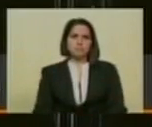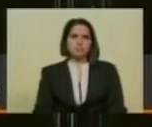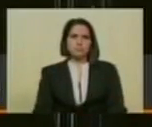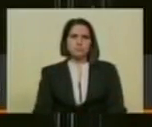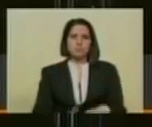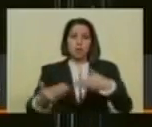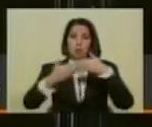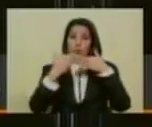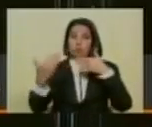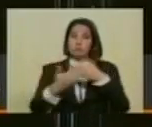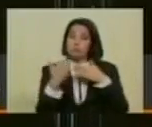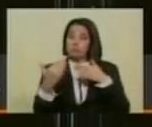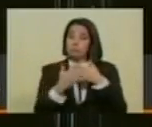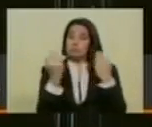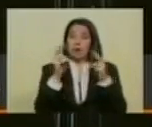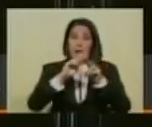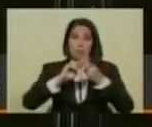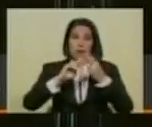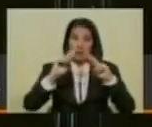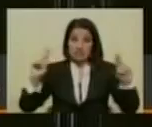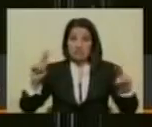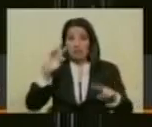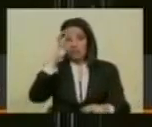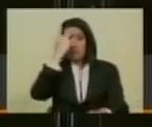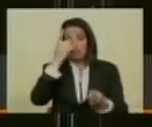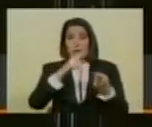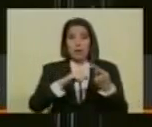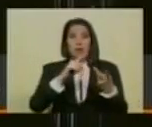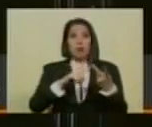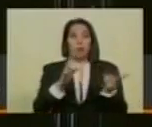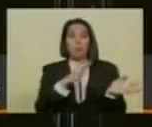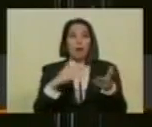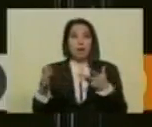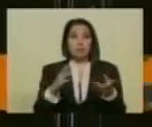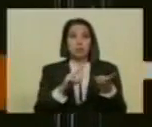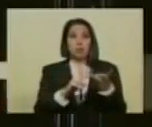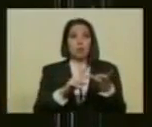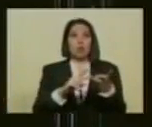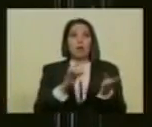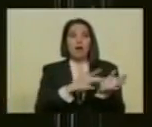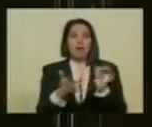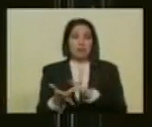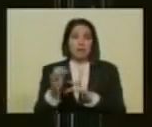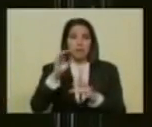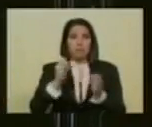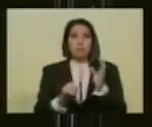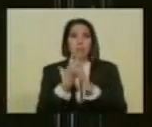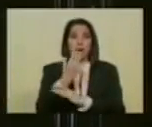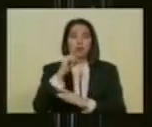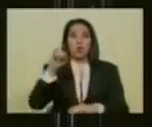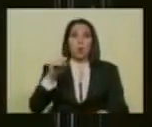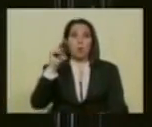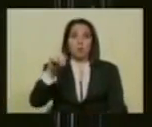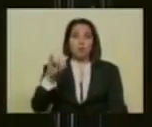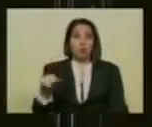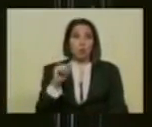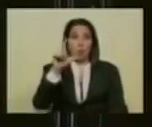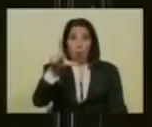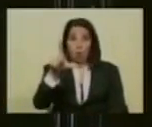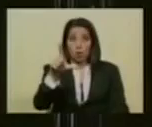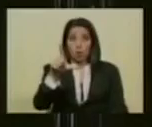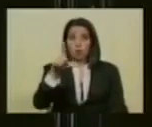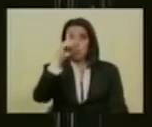sometieron la paz de la República entre los meses de febrero, marzo, abril, mayo, junio, julio del